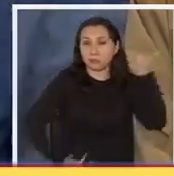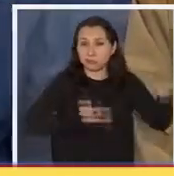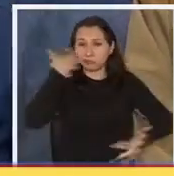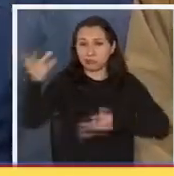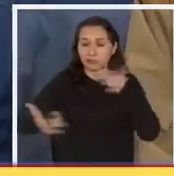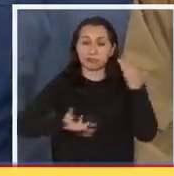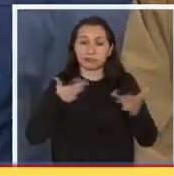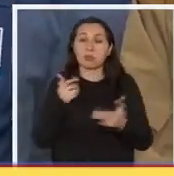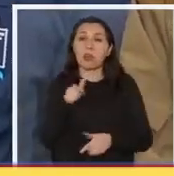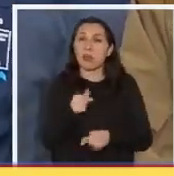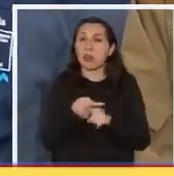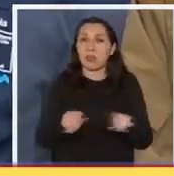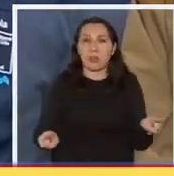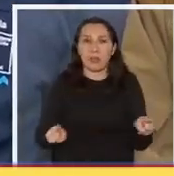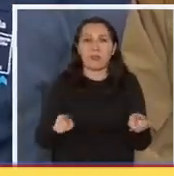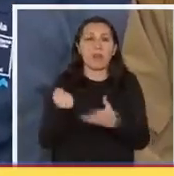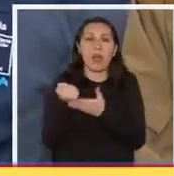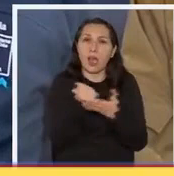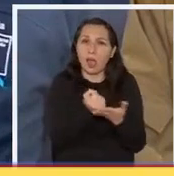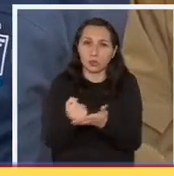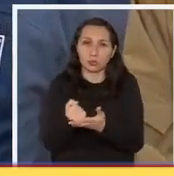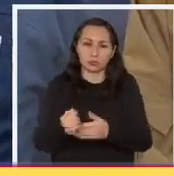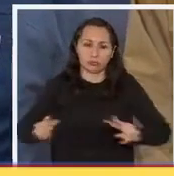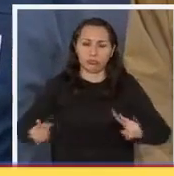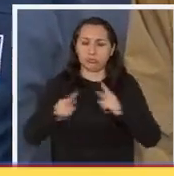incendios, hay diferentes tipos de ayuda.